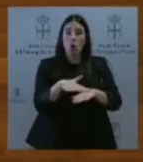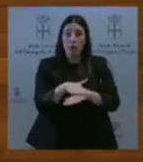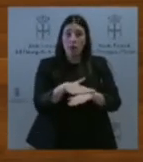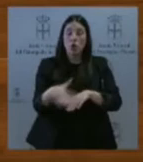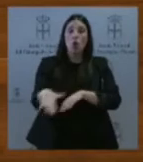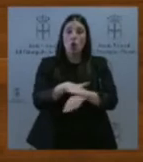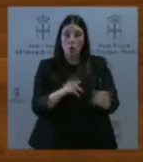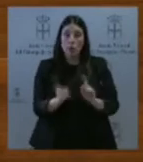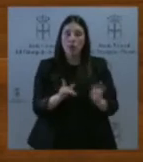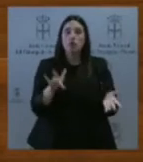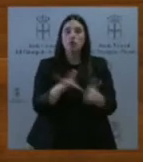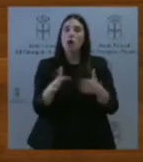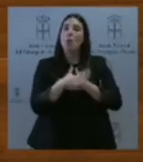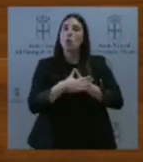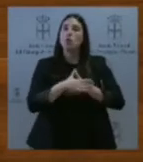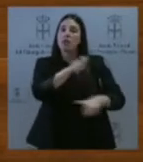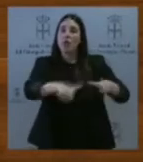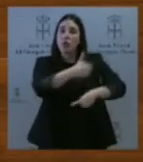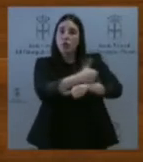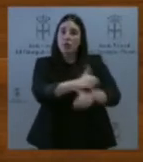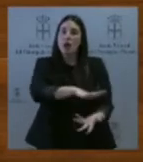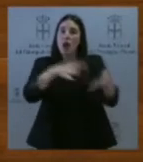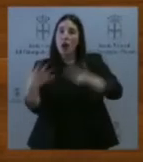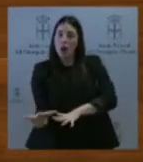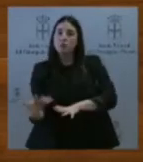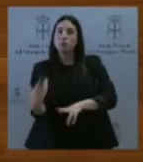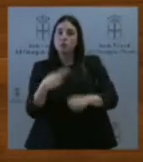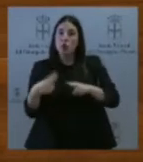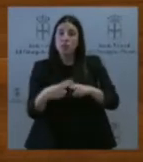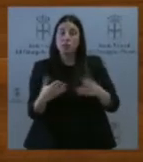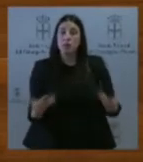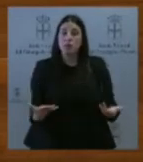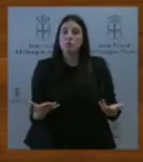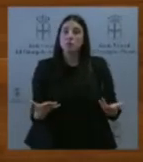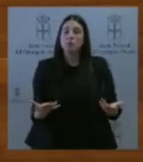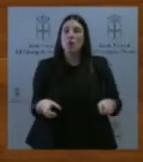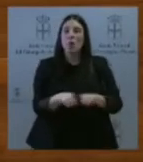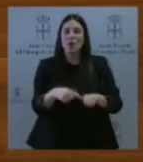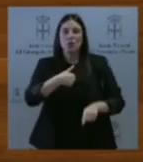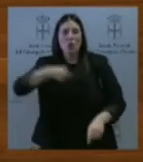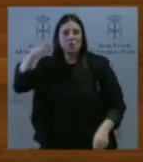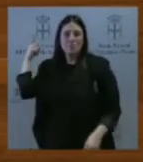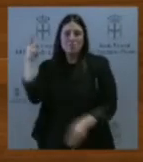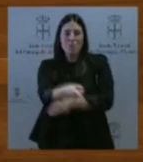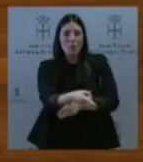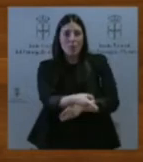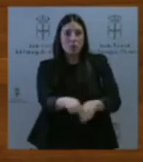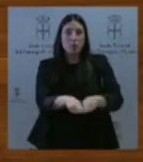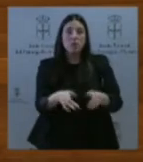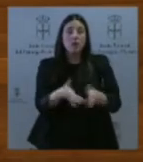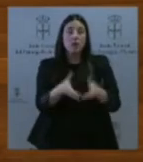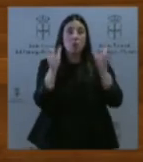los gobiernos mandan cuando usan sus recursos para imponer sus objetivos y hacen oídos sordos a la sociedad. Creo que en este caso ustedes